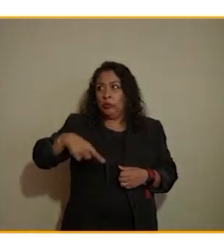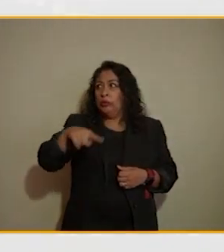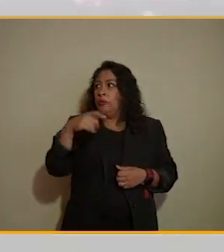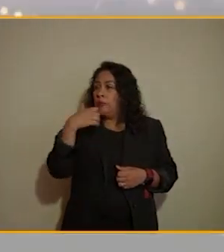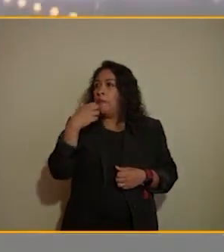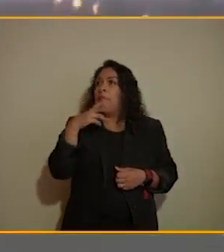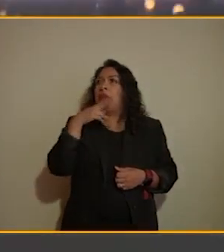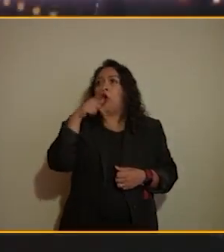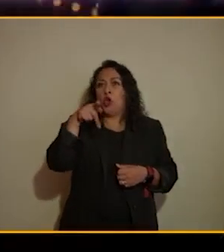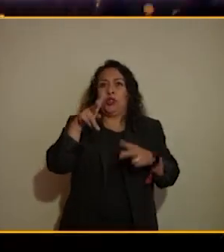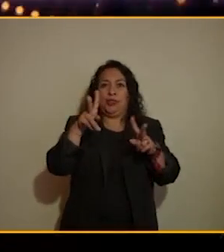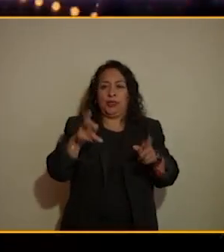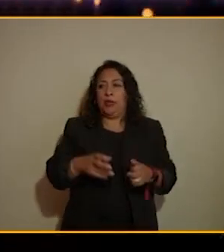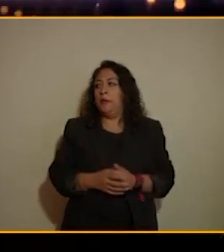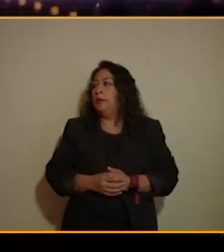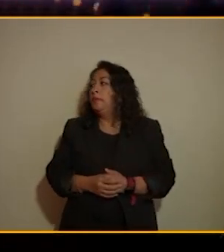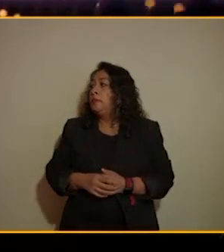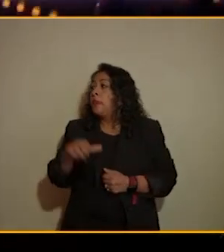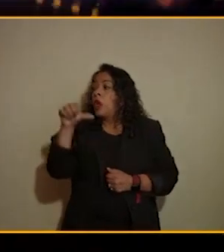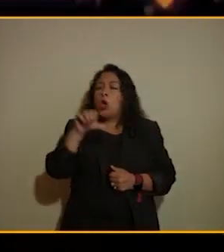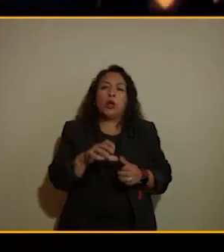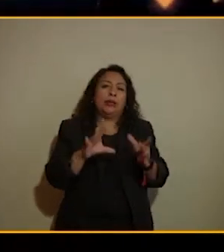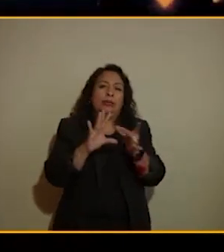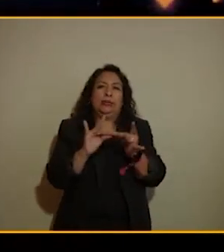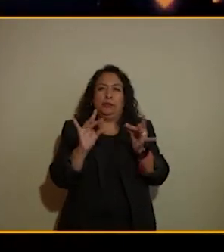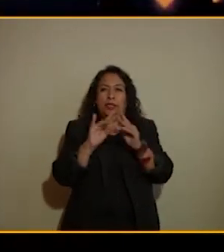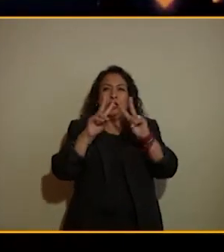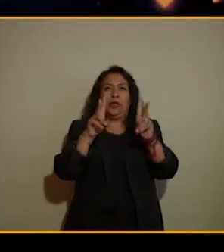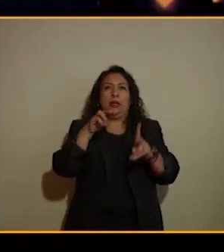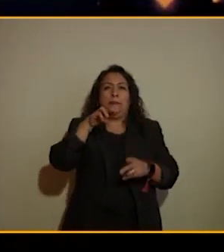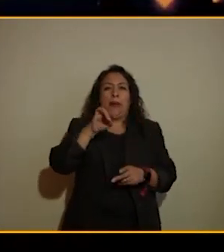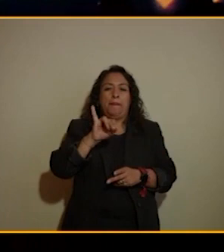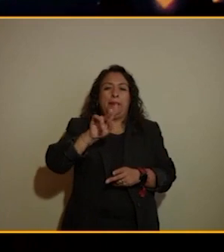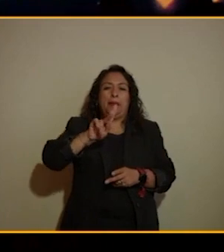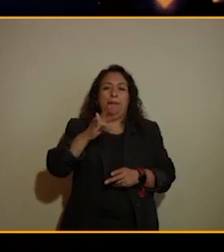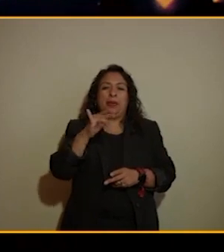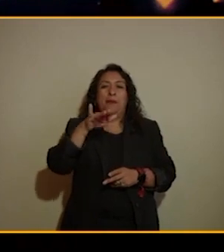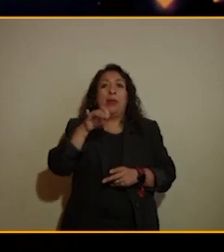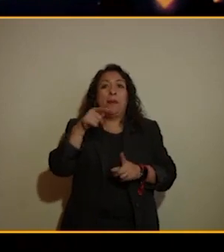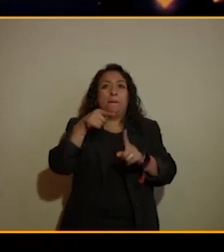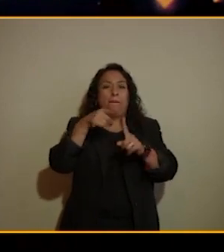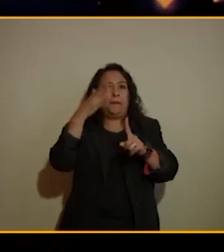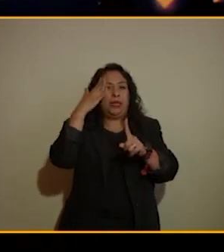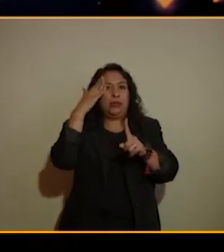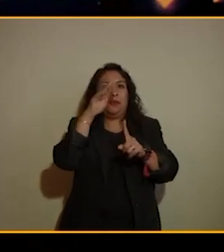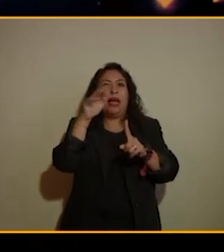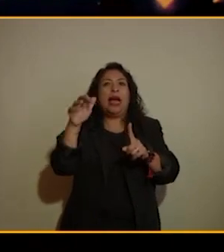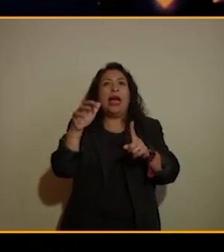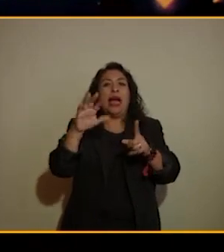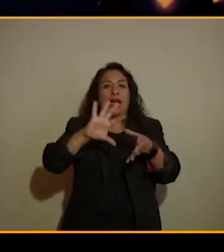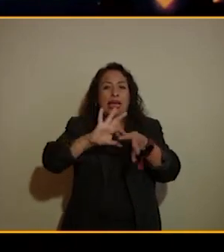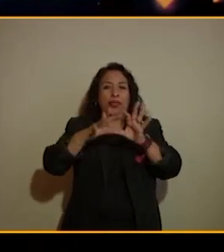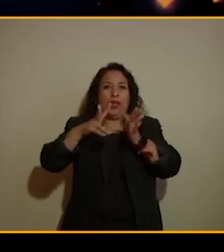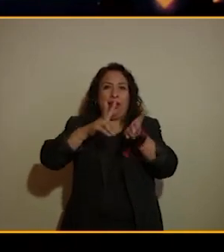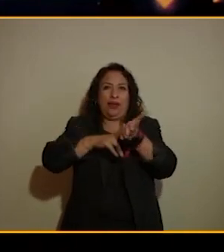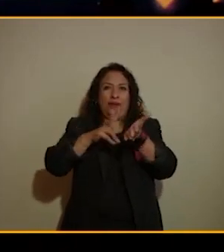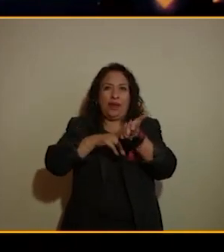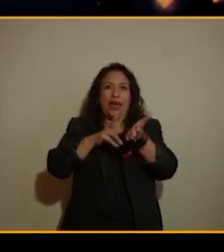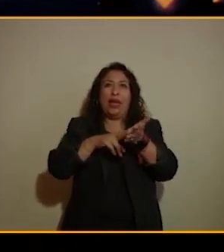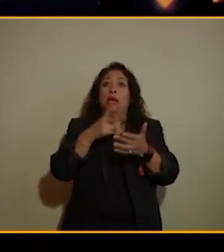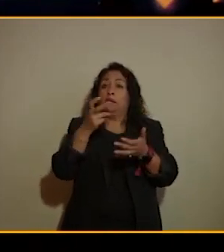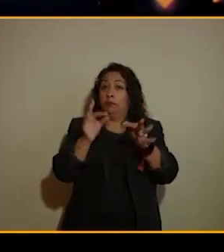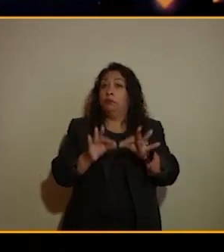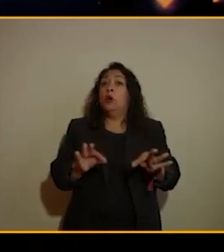en este tipo de temas. Hoy les vengo a hablar de las MIPYMES como el centro de las cadenas de valor, como los actores clave de las cadenas de valor, y es algo